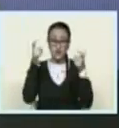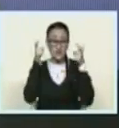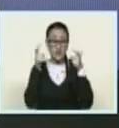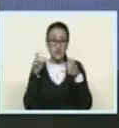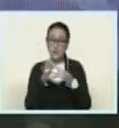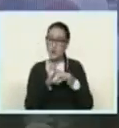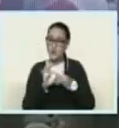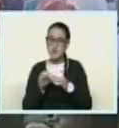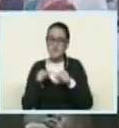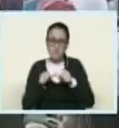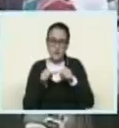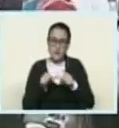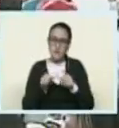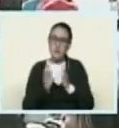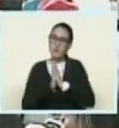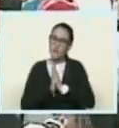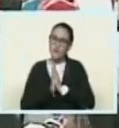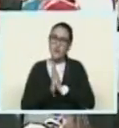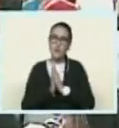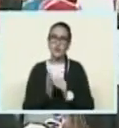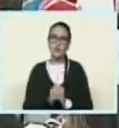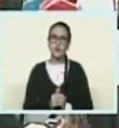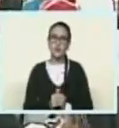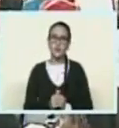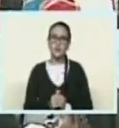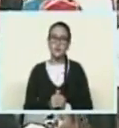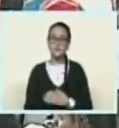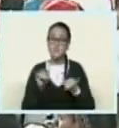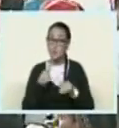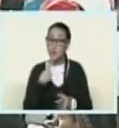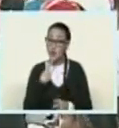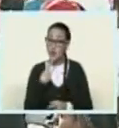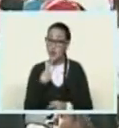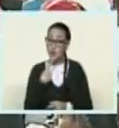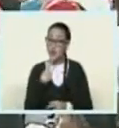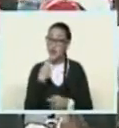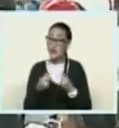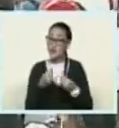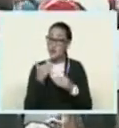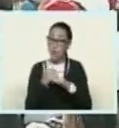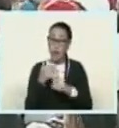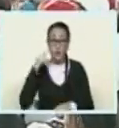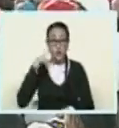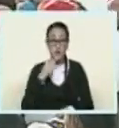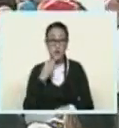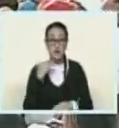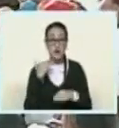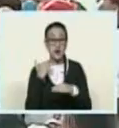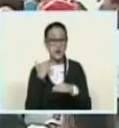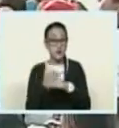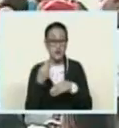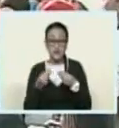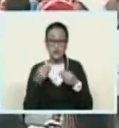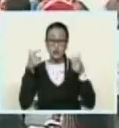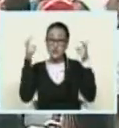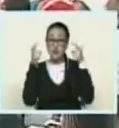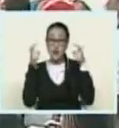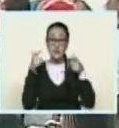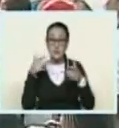chavistas. Tener que, como lo hizo Bolívar, como lo hizo Chávez, crecerse en las